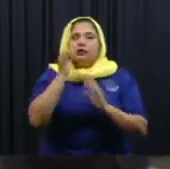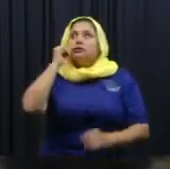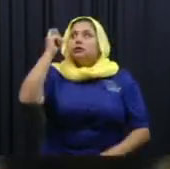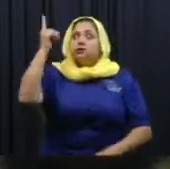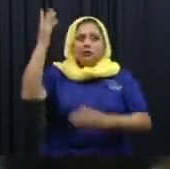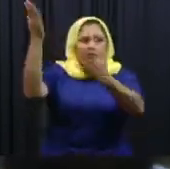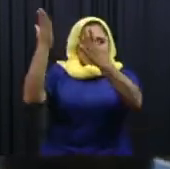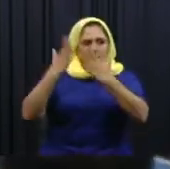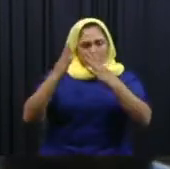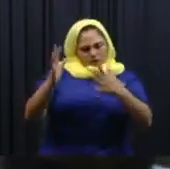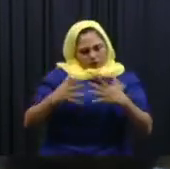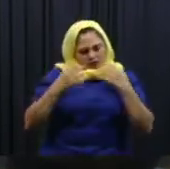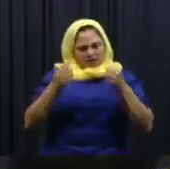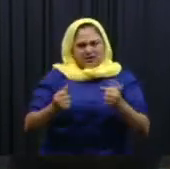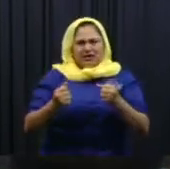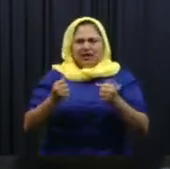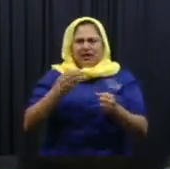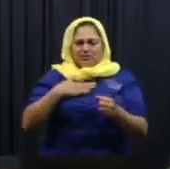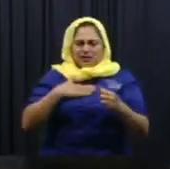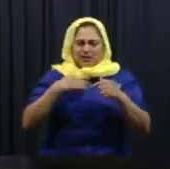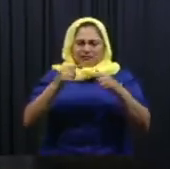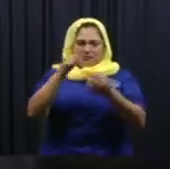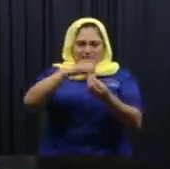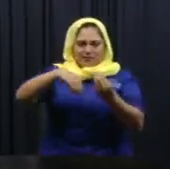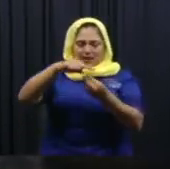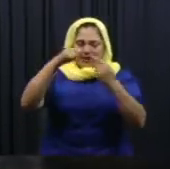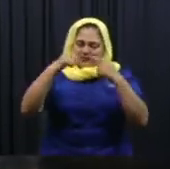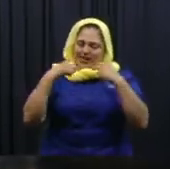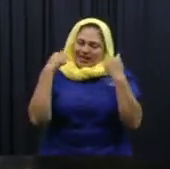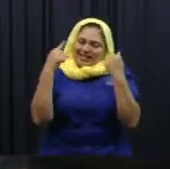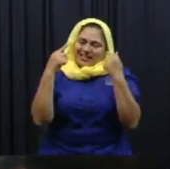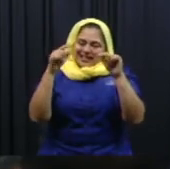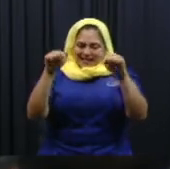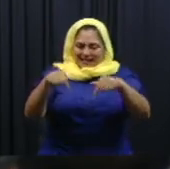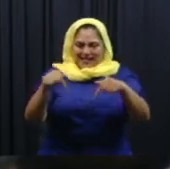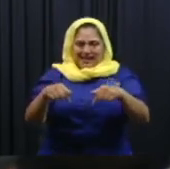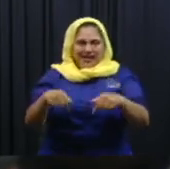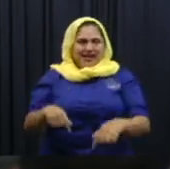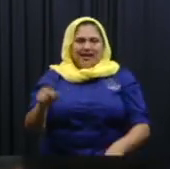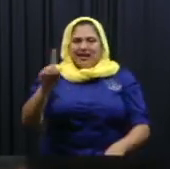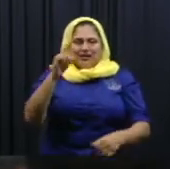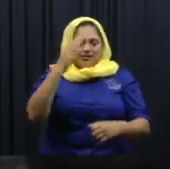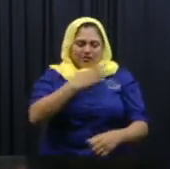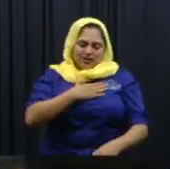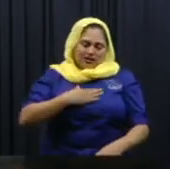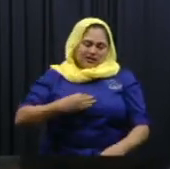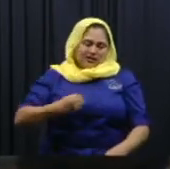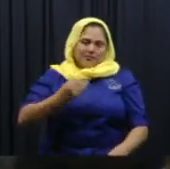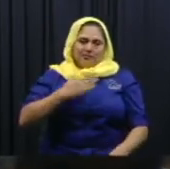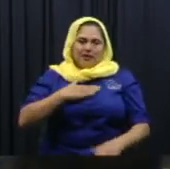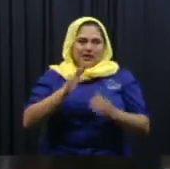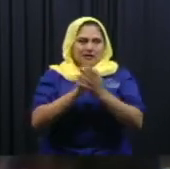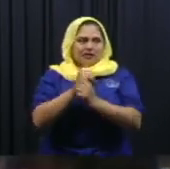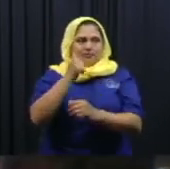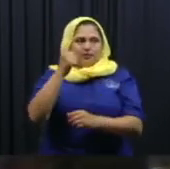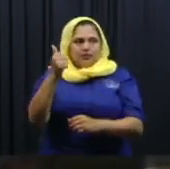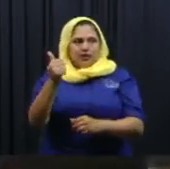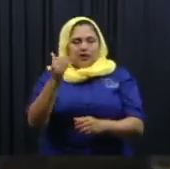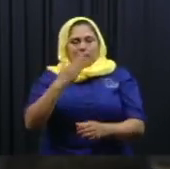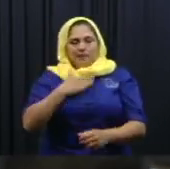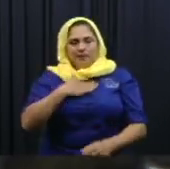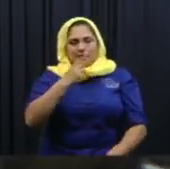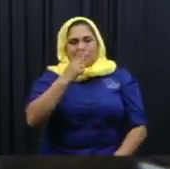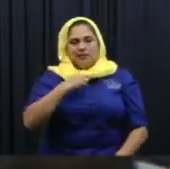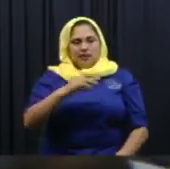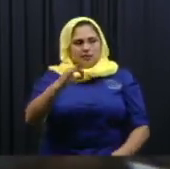que mi familia se quede contenta aquí que no se quede triste ni mi mujer ni mis hijos que están aquí porque tengo otros de la familia